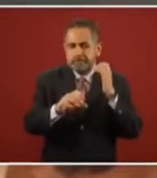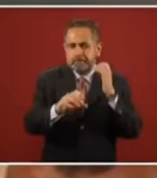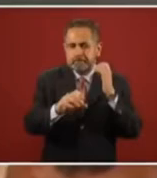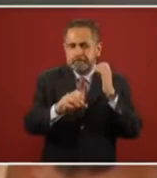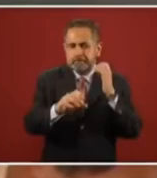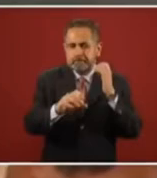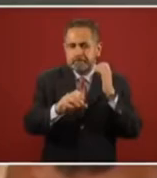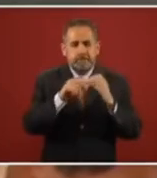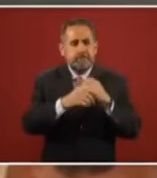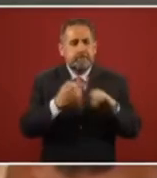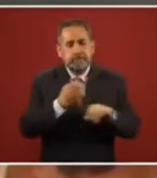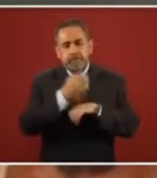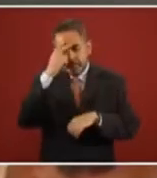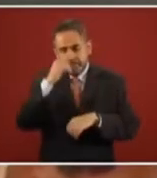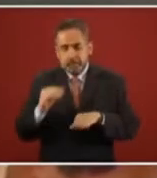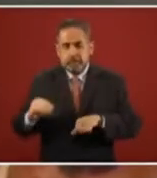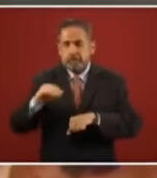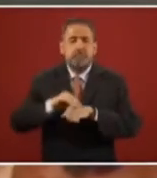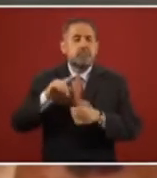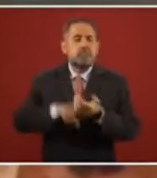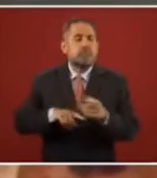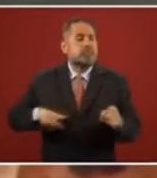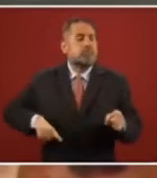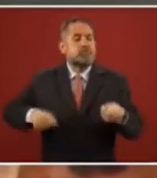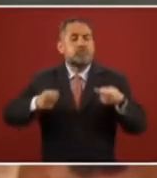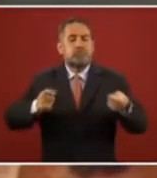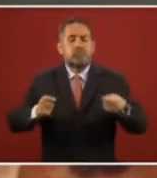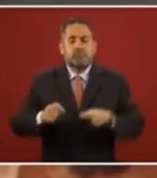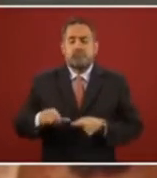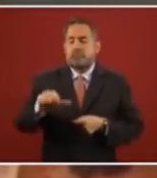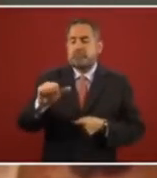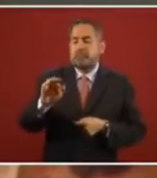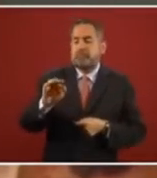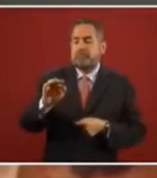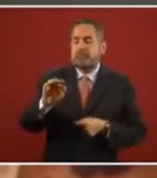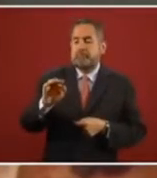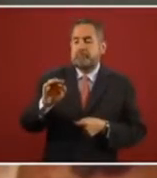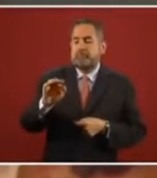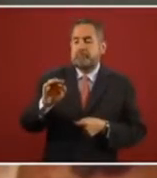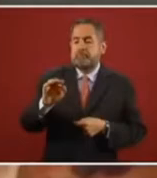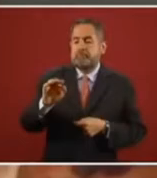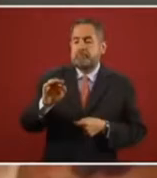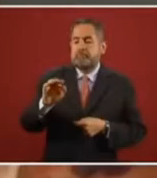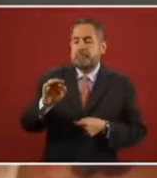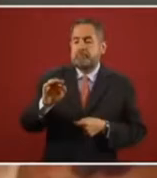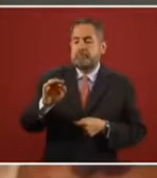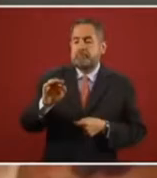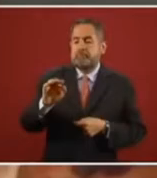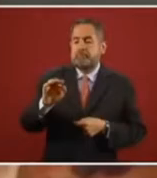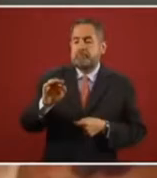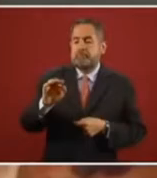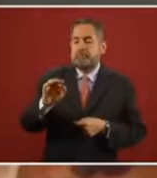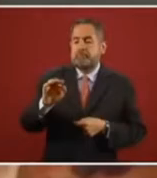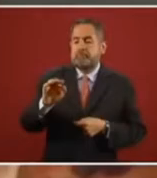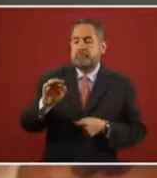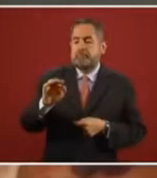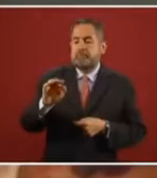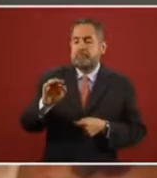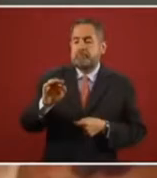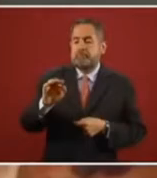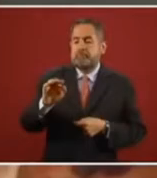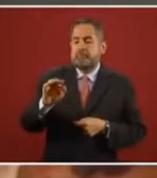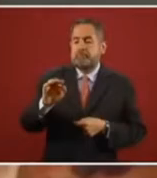and state méxico donde gobierna el señor reo del uso del interés web alfredo del mazo